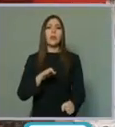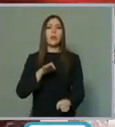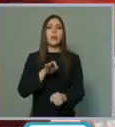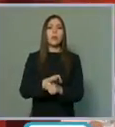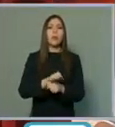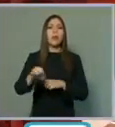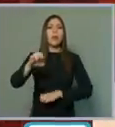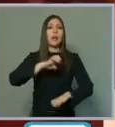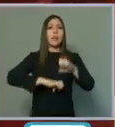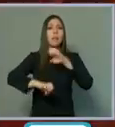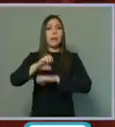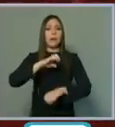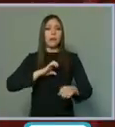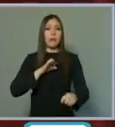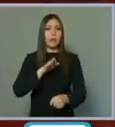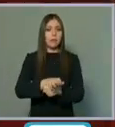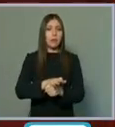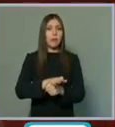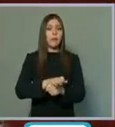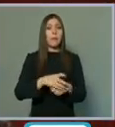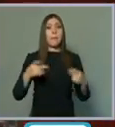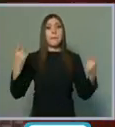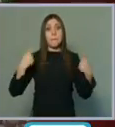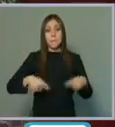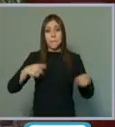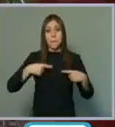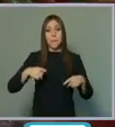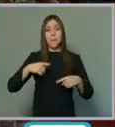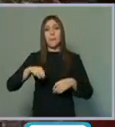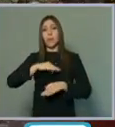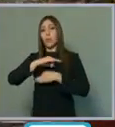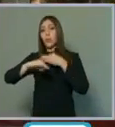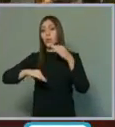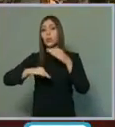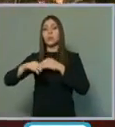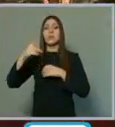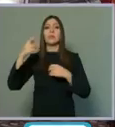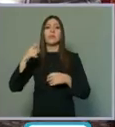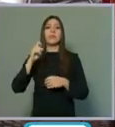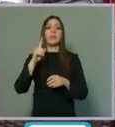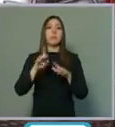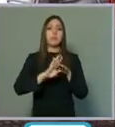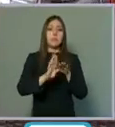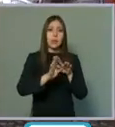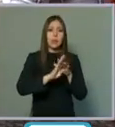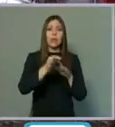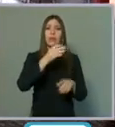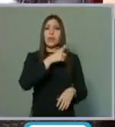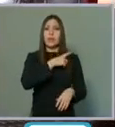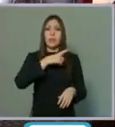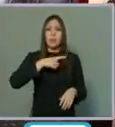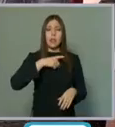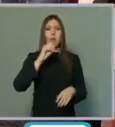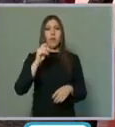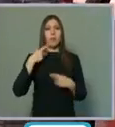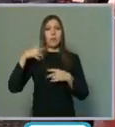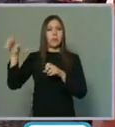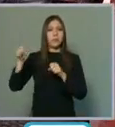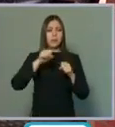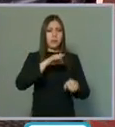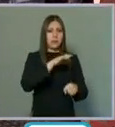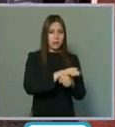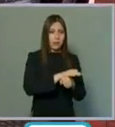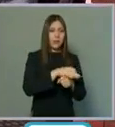consular. Todos los migrantes, incluidos los refugiados, tienen derecho a que se le avise a su país, a las oficinas consulares